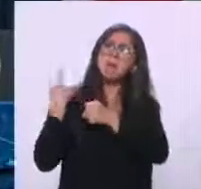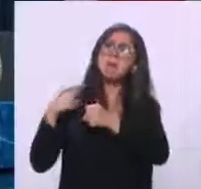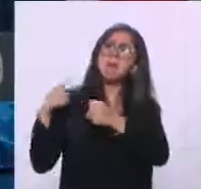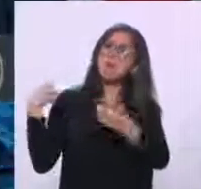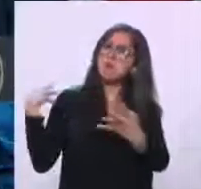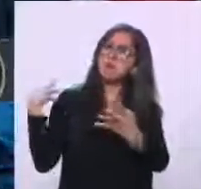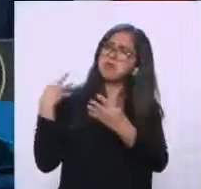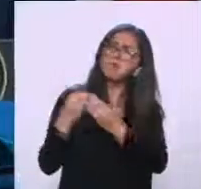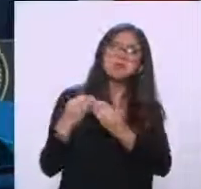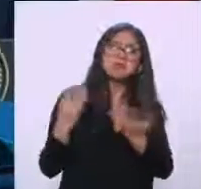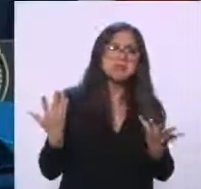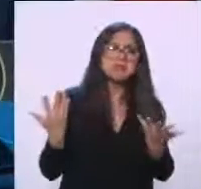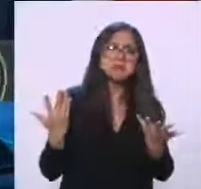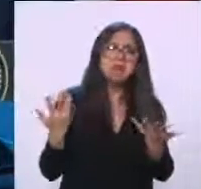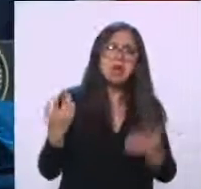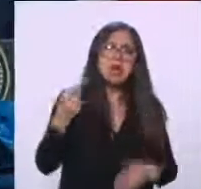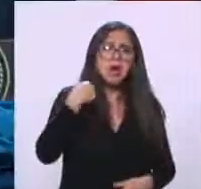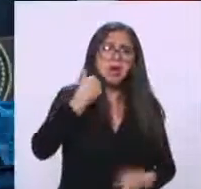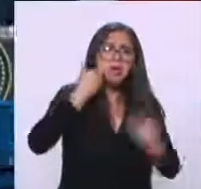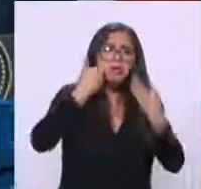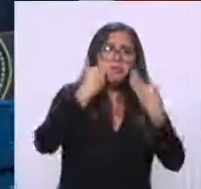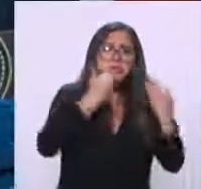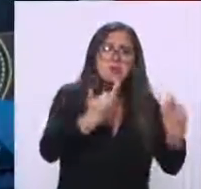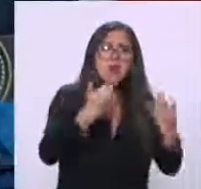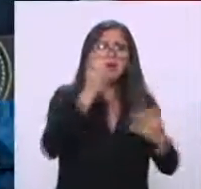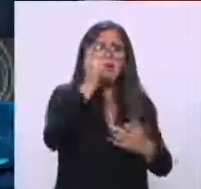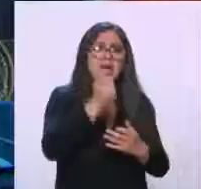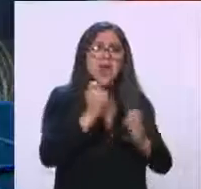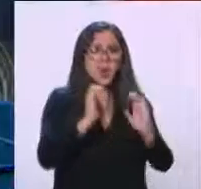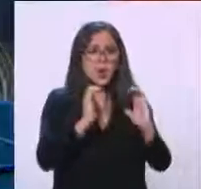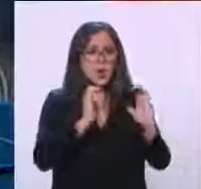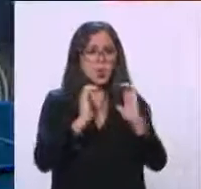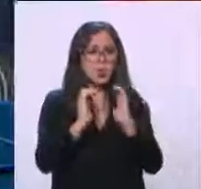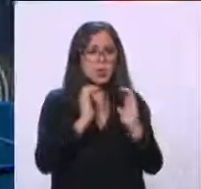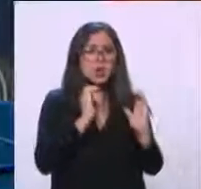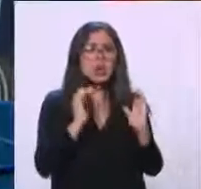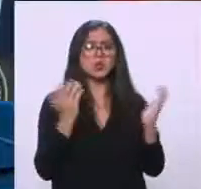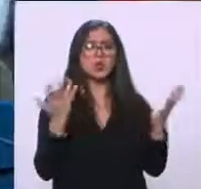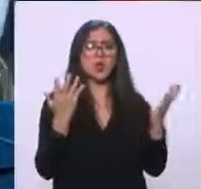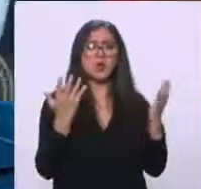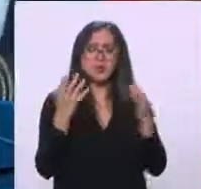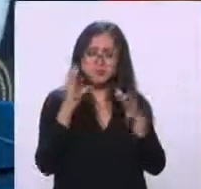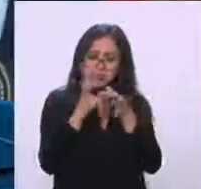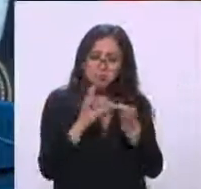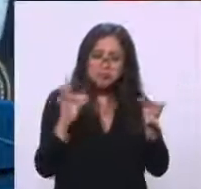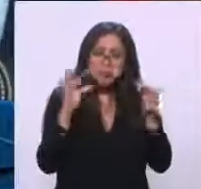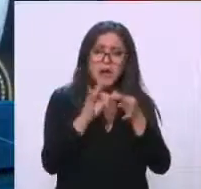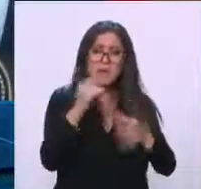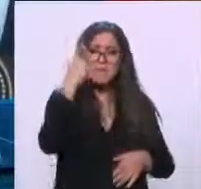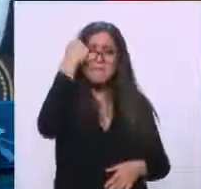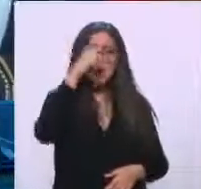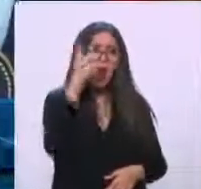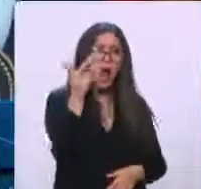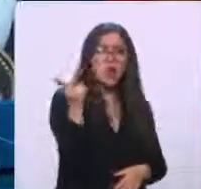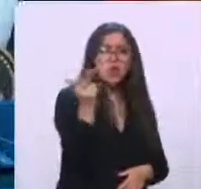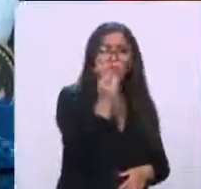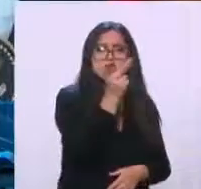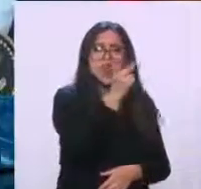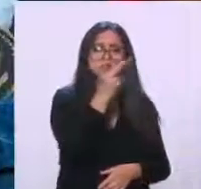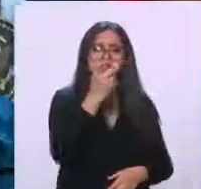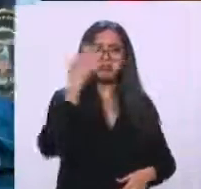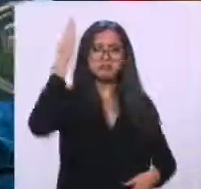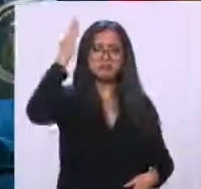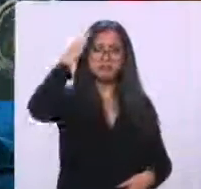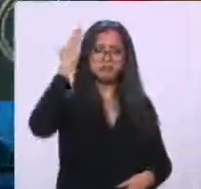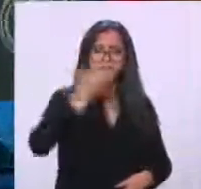que se hubiera dado una comunicación tan fluida en donde pudieran llegar a un entendimiento los dos gobernantes y los